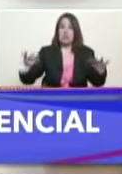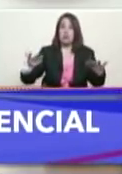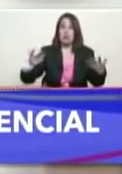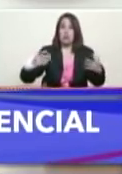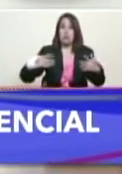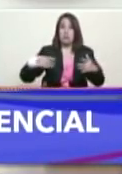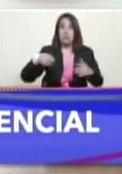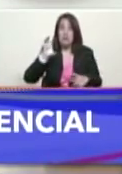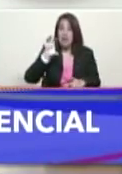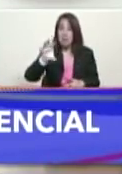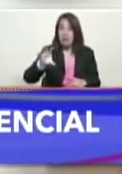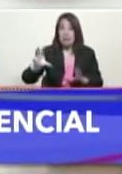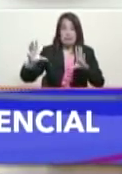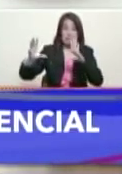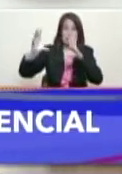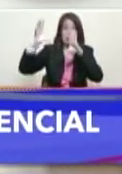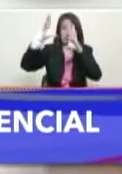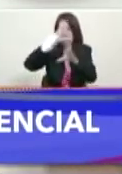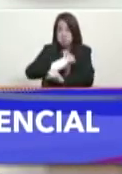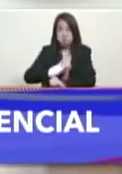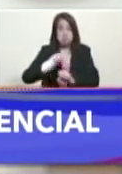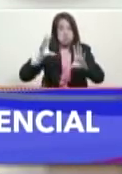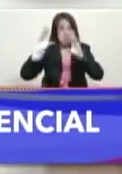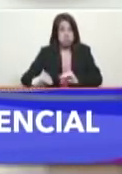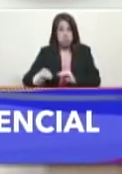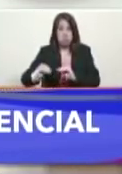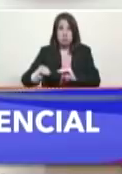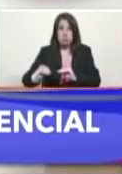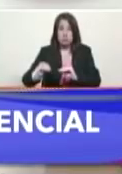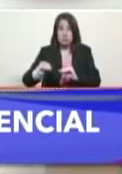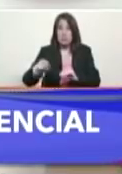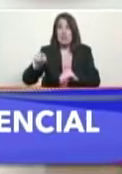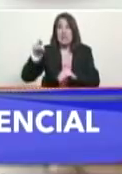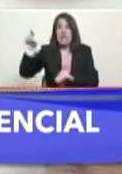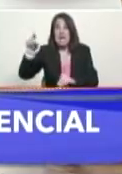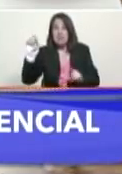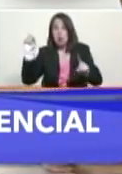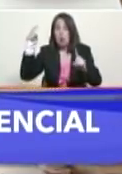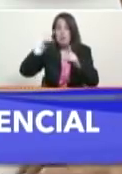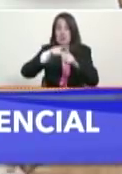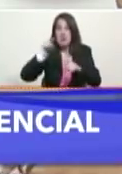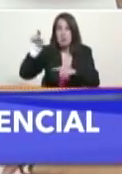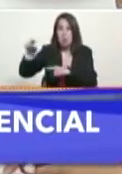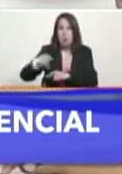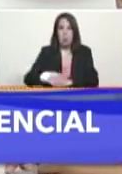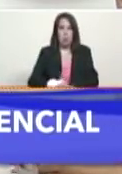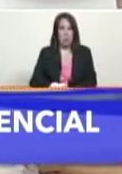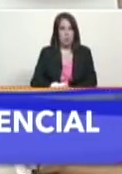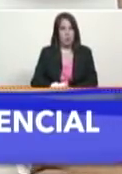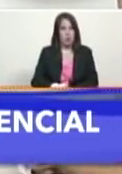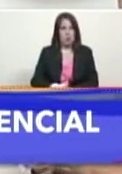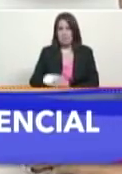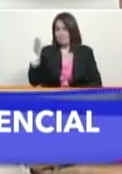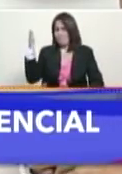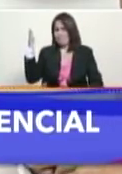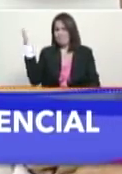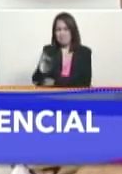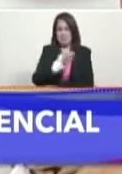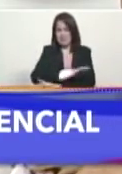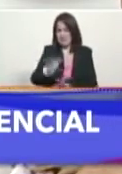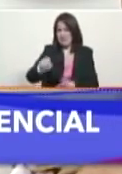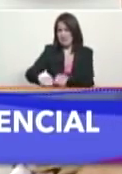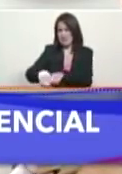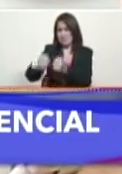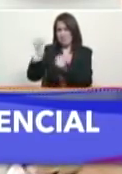país a un estado de desesperación y de violencia. Esa es su estrategia. Y le hemos cortado la estrategia